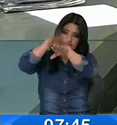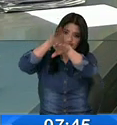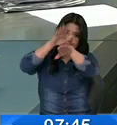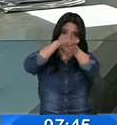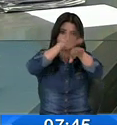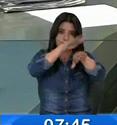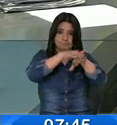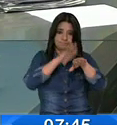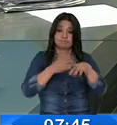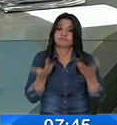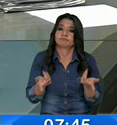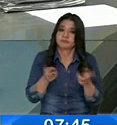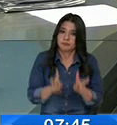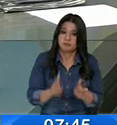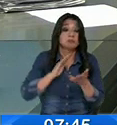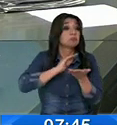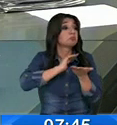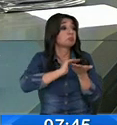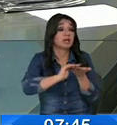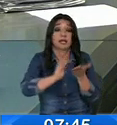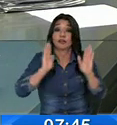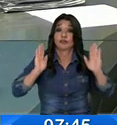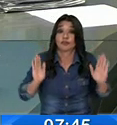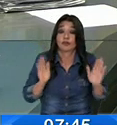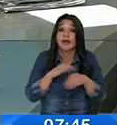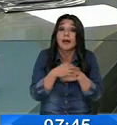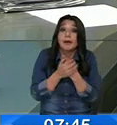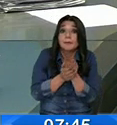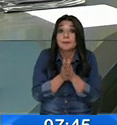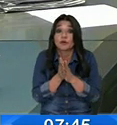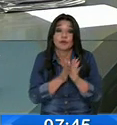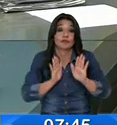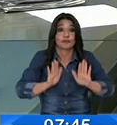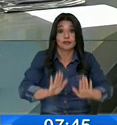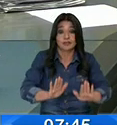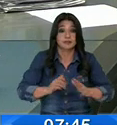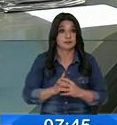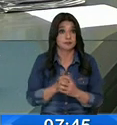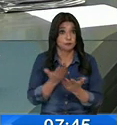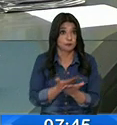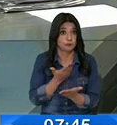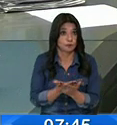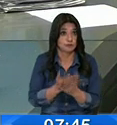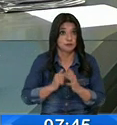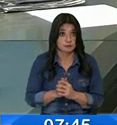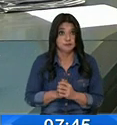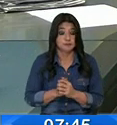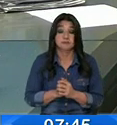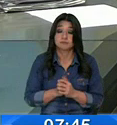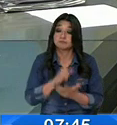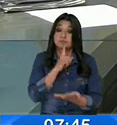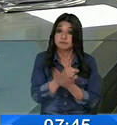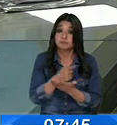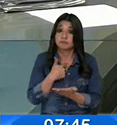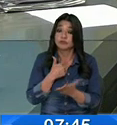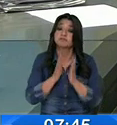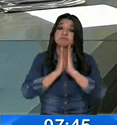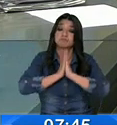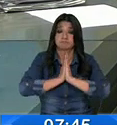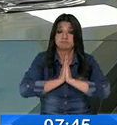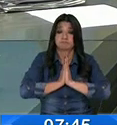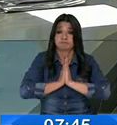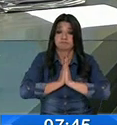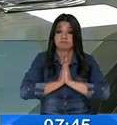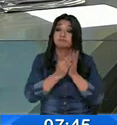hacemos nuestro disculpe abusar inclusive de su de su propuesta si efectivamente entonces les hacemos un llamado para